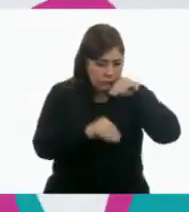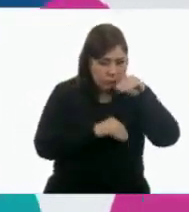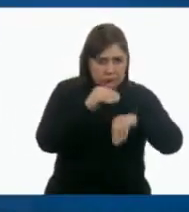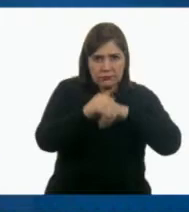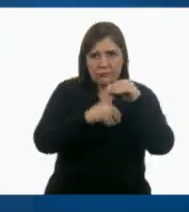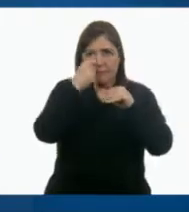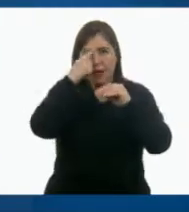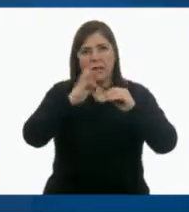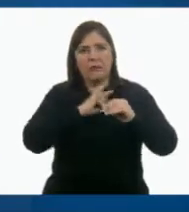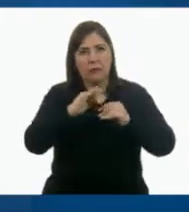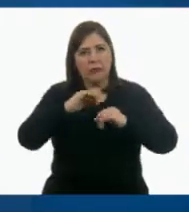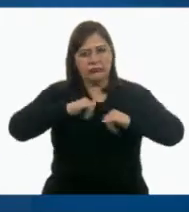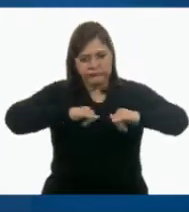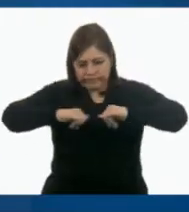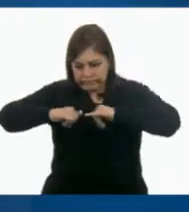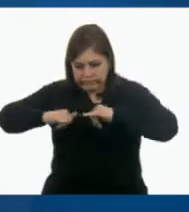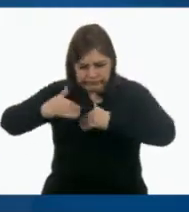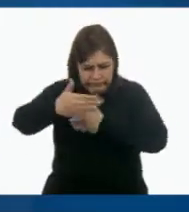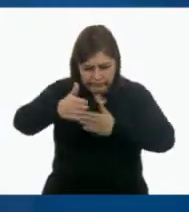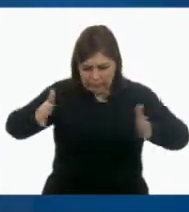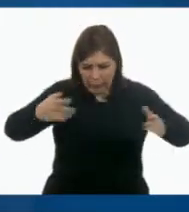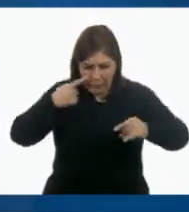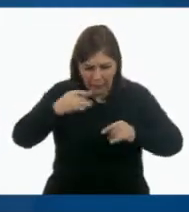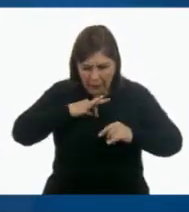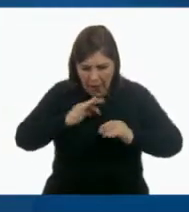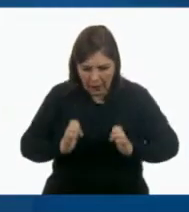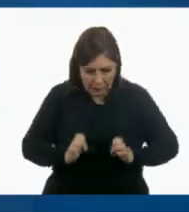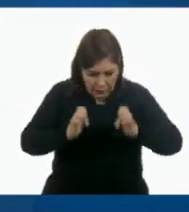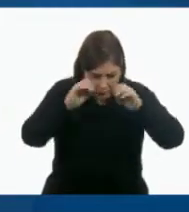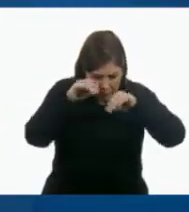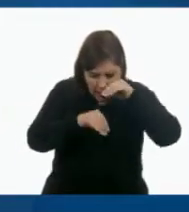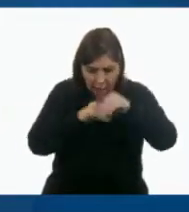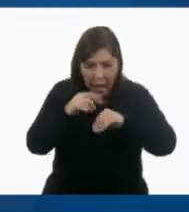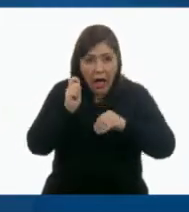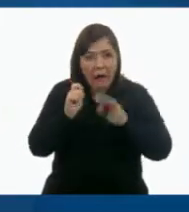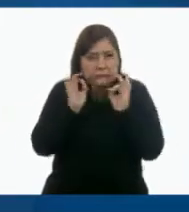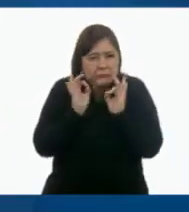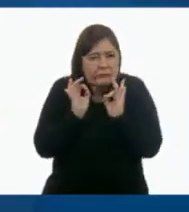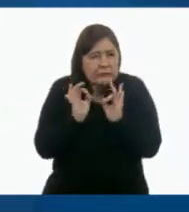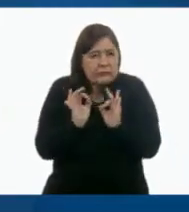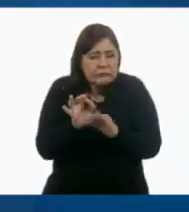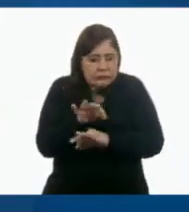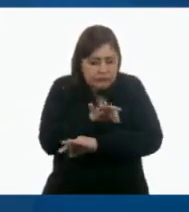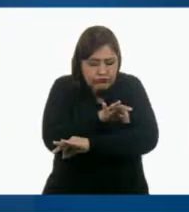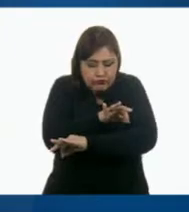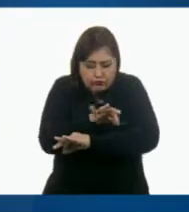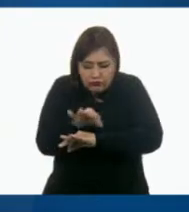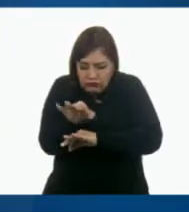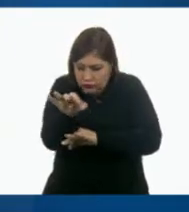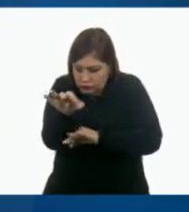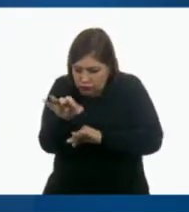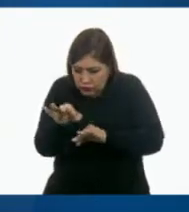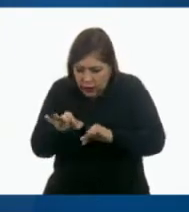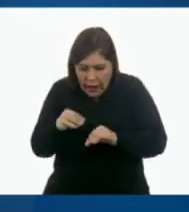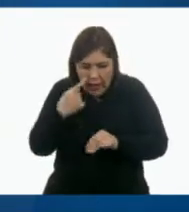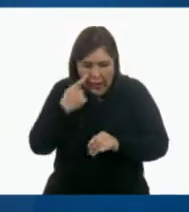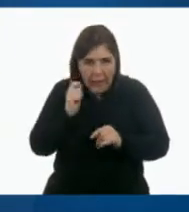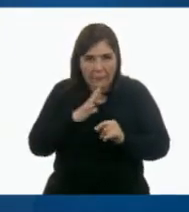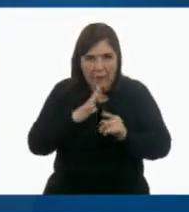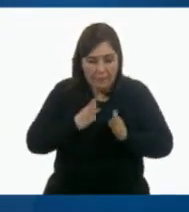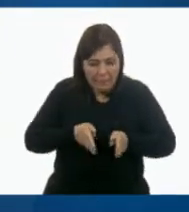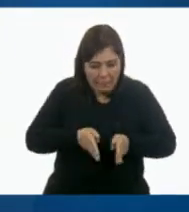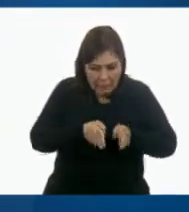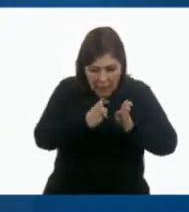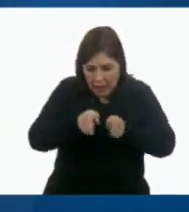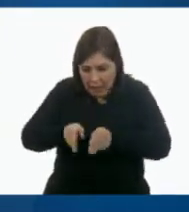construir un edificio, cuida muy a detalle que las líneas que está marcando sean paralelas o sean